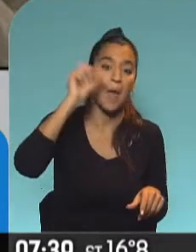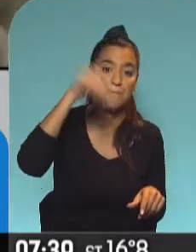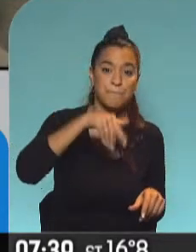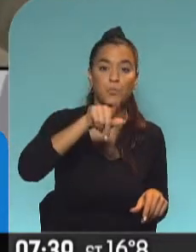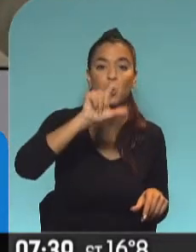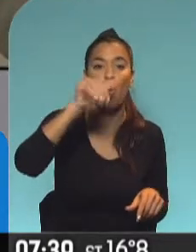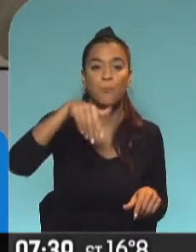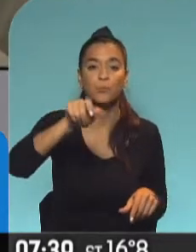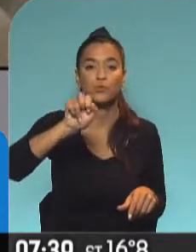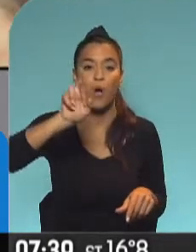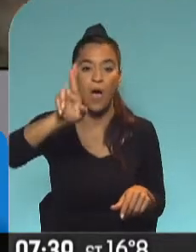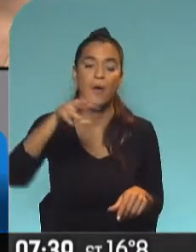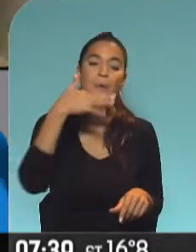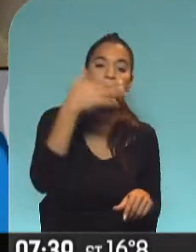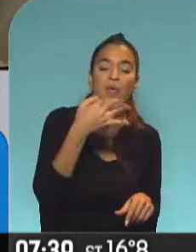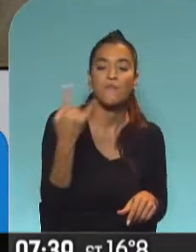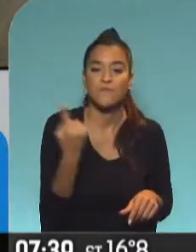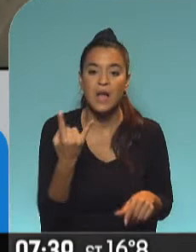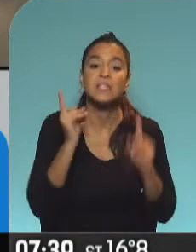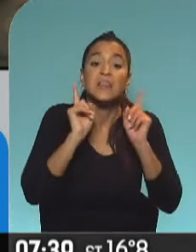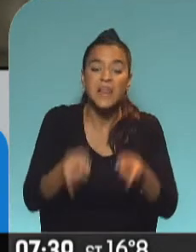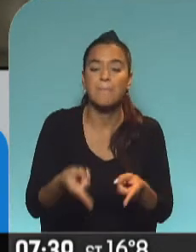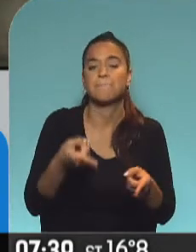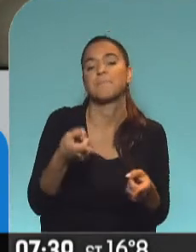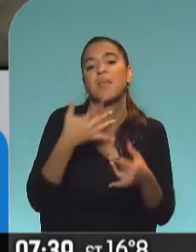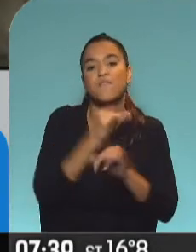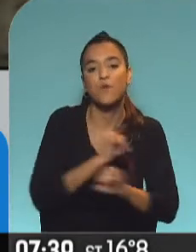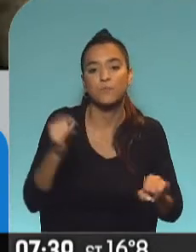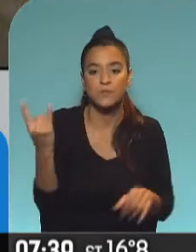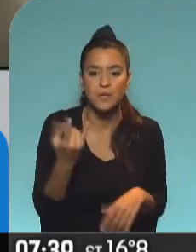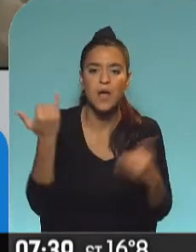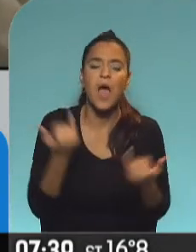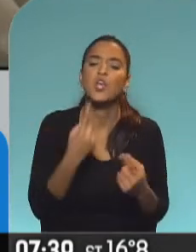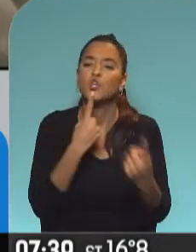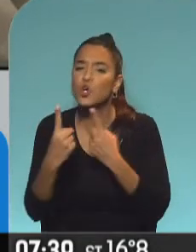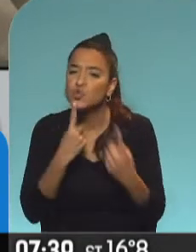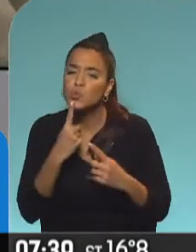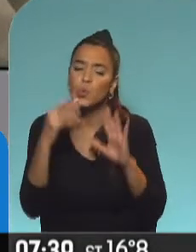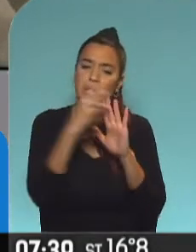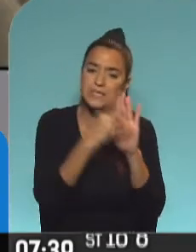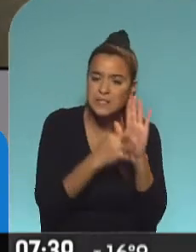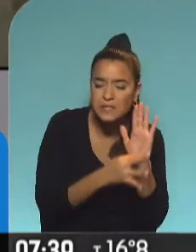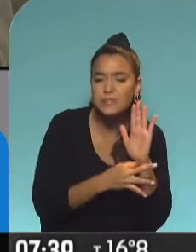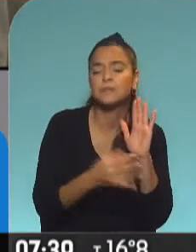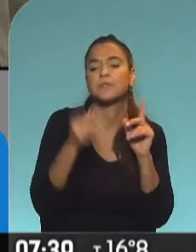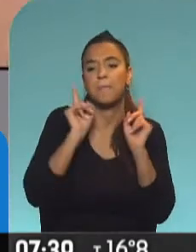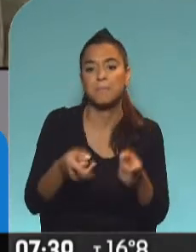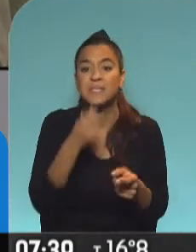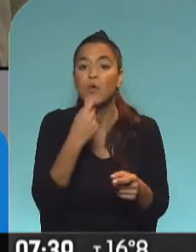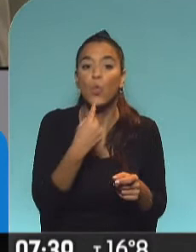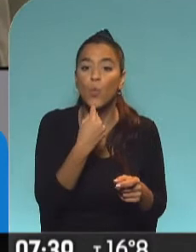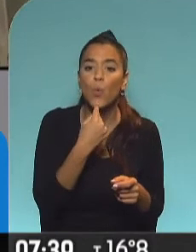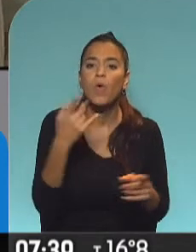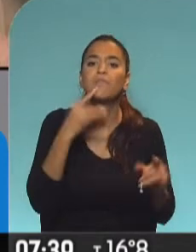confiar.telam.com.ar, tienen verdaderos o falsos, fake news desmentidas también, tienen una caja de herramientas, consultas, tips para también saber que ante la duda no